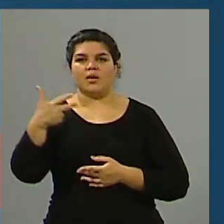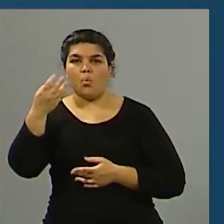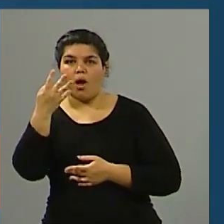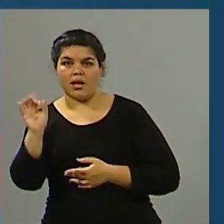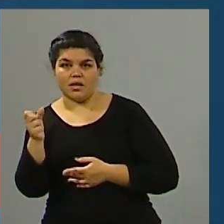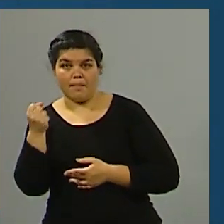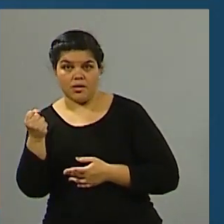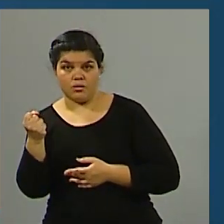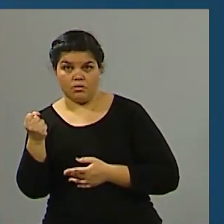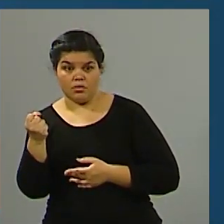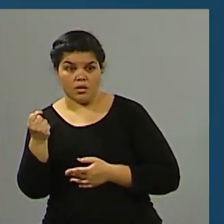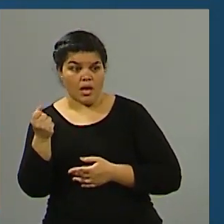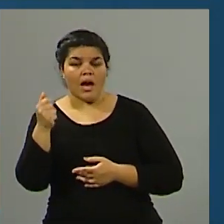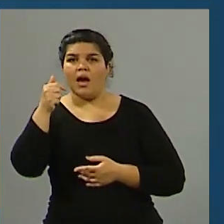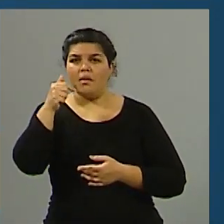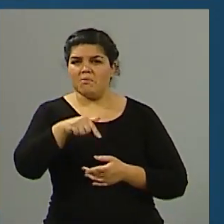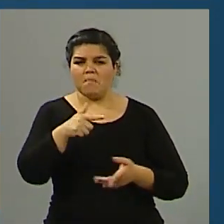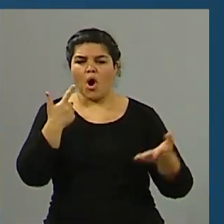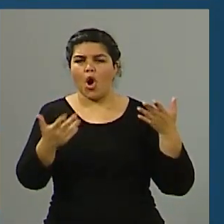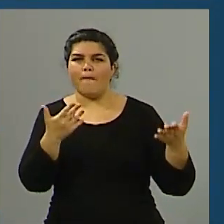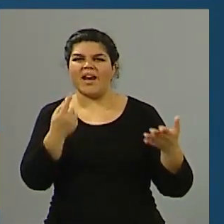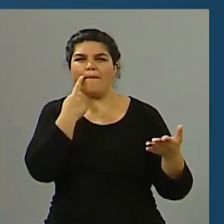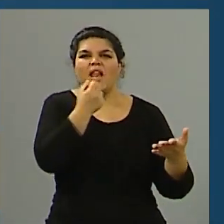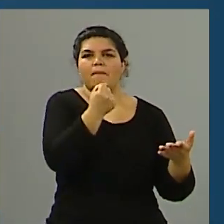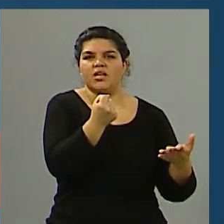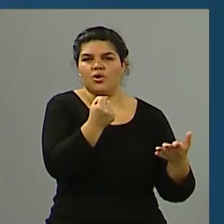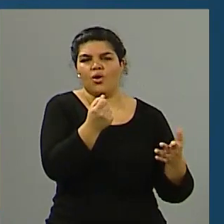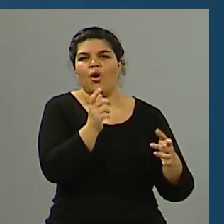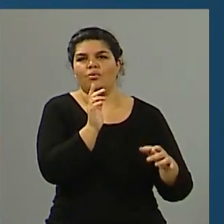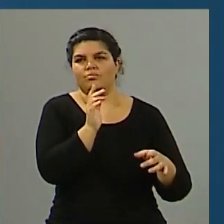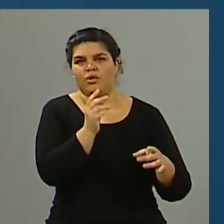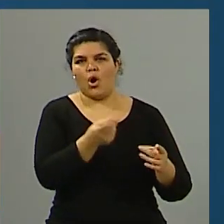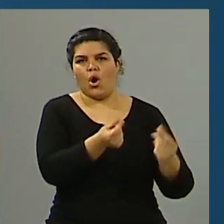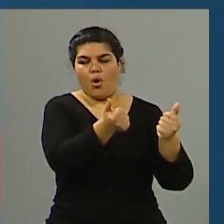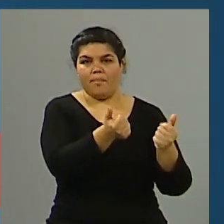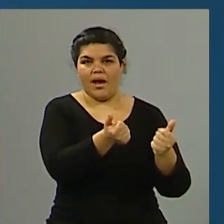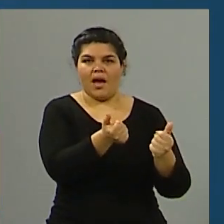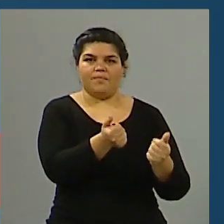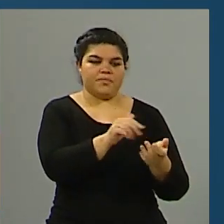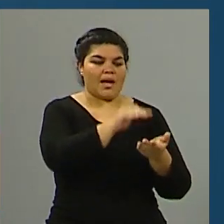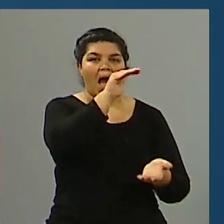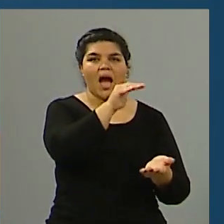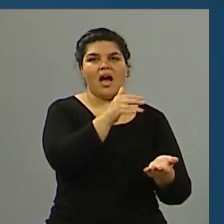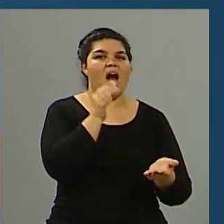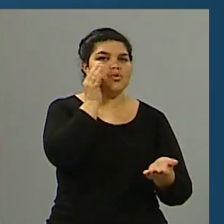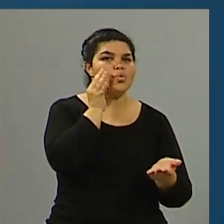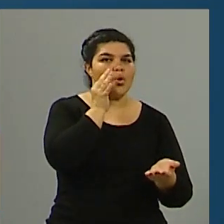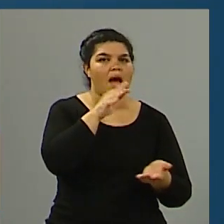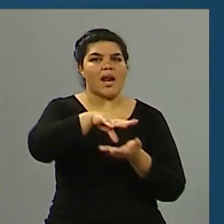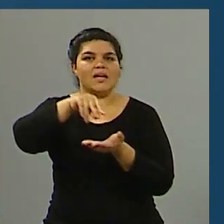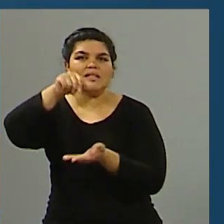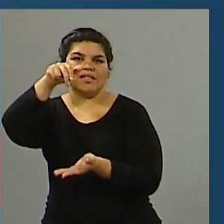1.000 pesos, Claudia, con 1.000 pesos Sí. usted compraba 1 kilo de azúcar y un paquete de yerba. Sí. Hoy necesita 2 billetes de